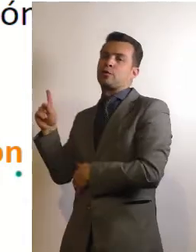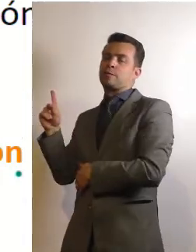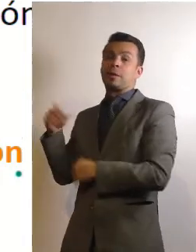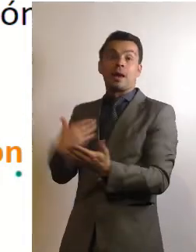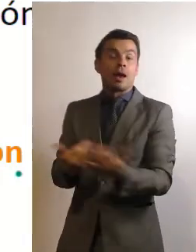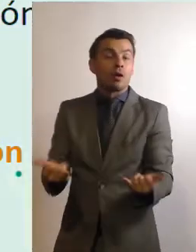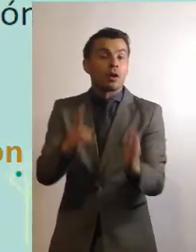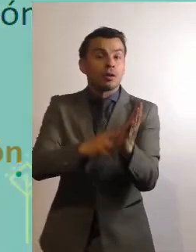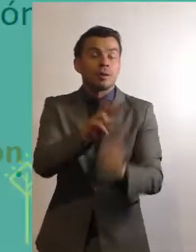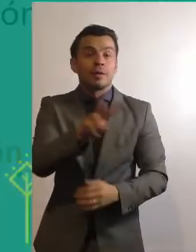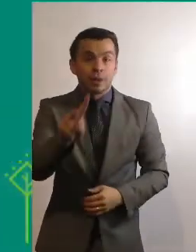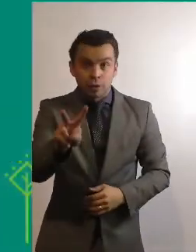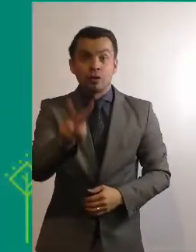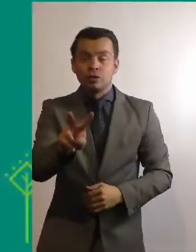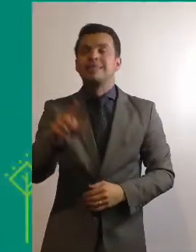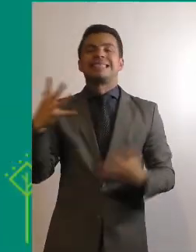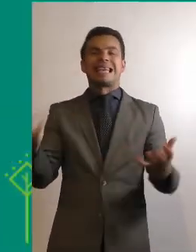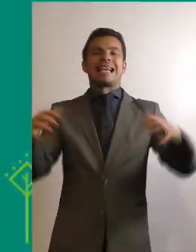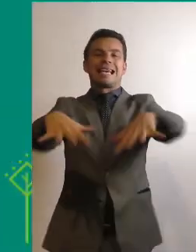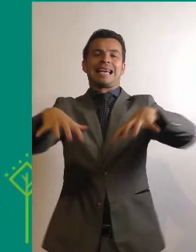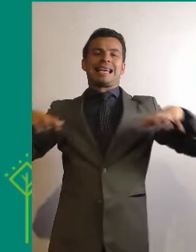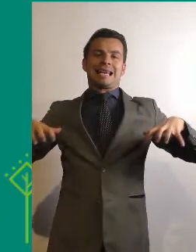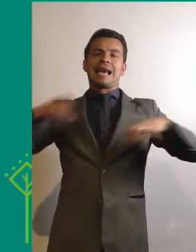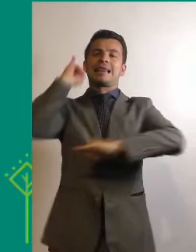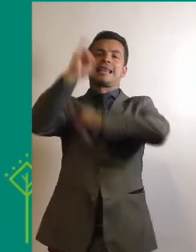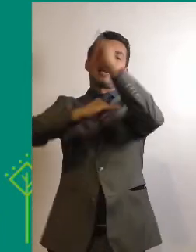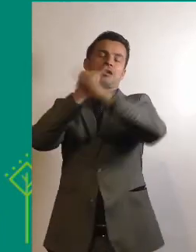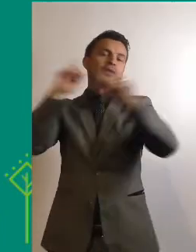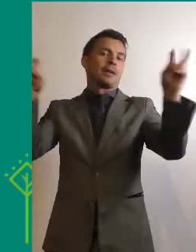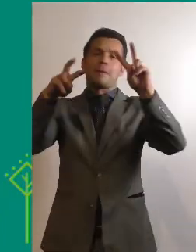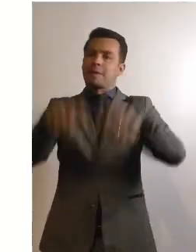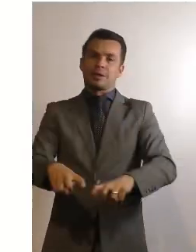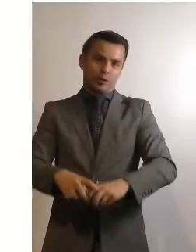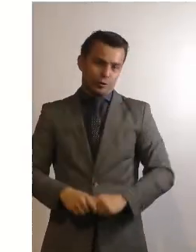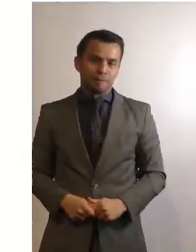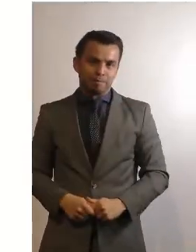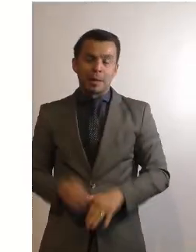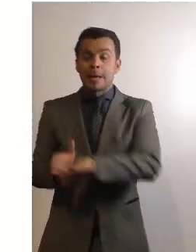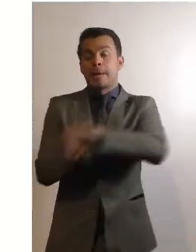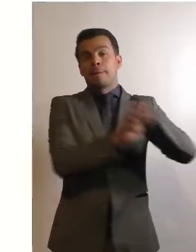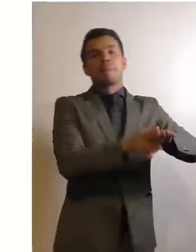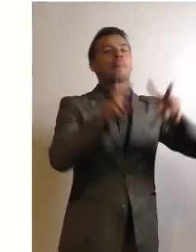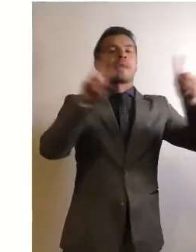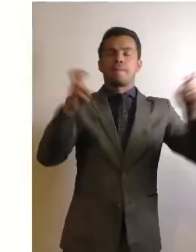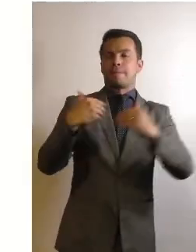Investigaciones. Siguiente. En temas de responsabilidad social,